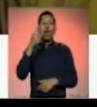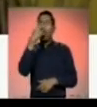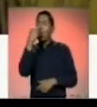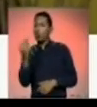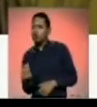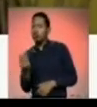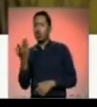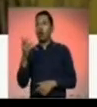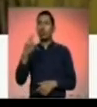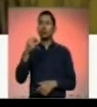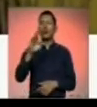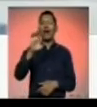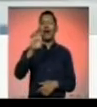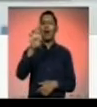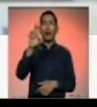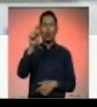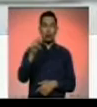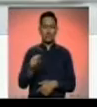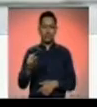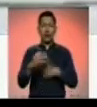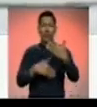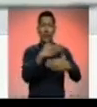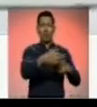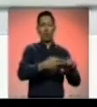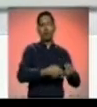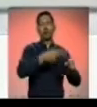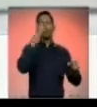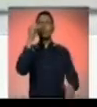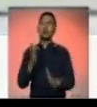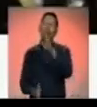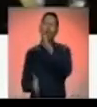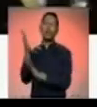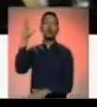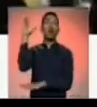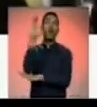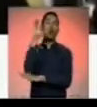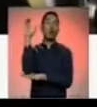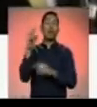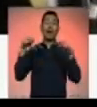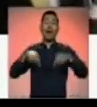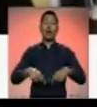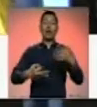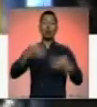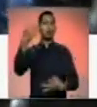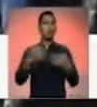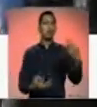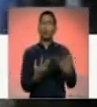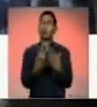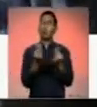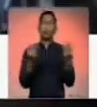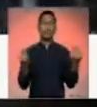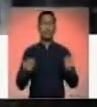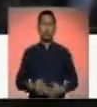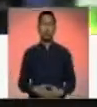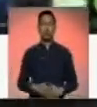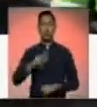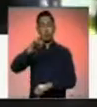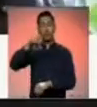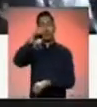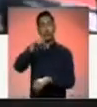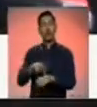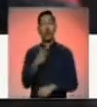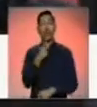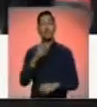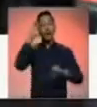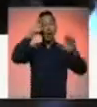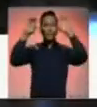Gutiérrez. Pero también se desafilió para huir a Colombia por cuanto en el país enfrentaba numerosos juicios. Los analistas aseguran que la